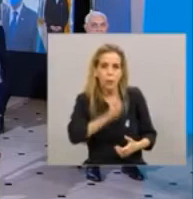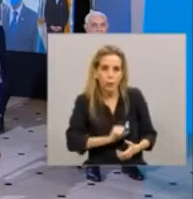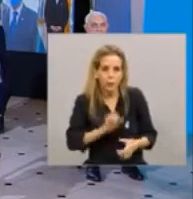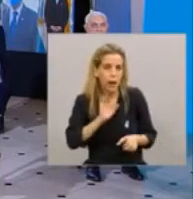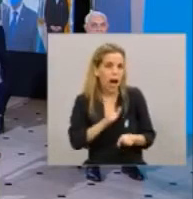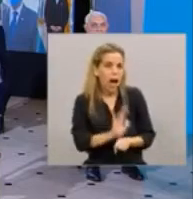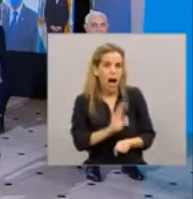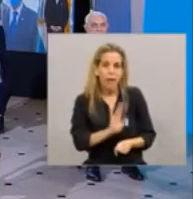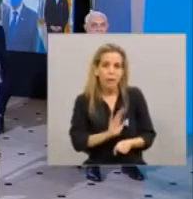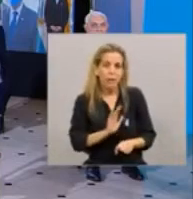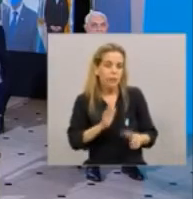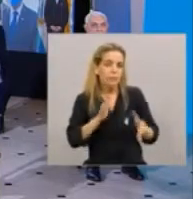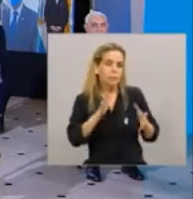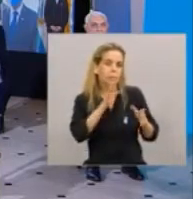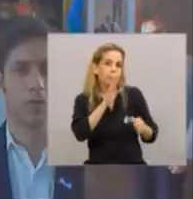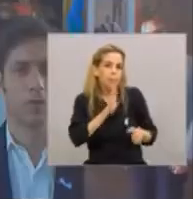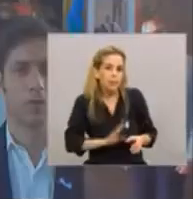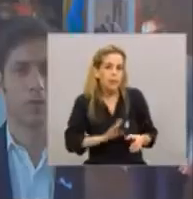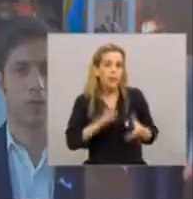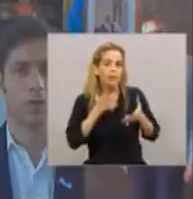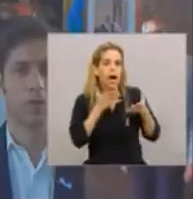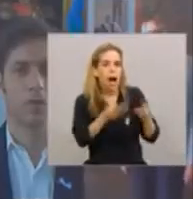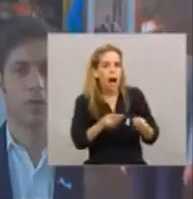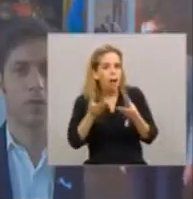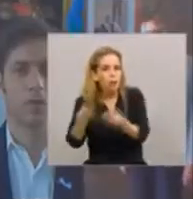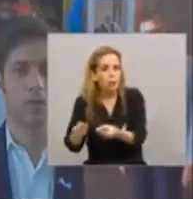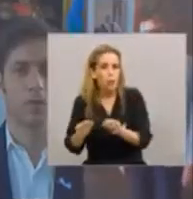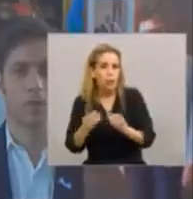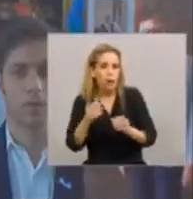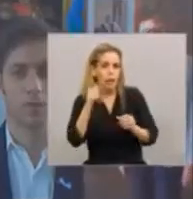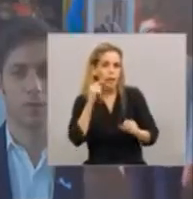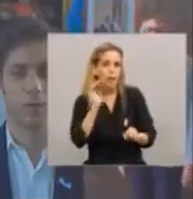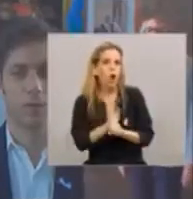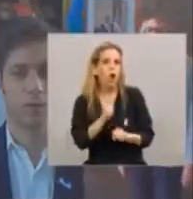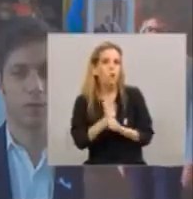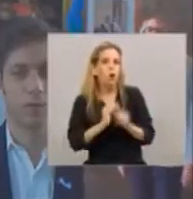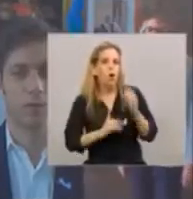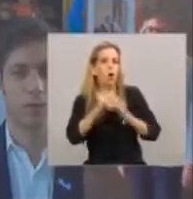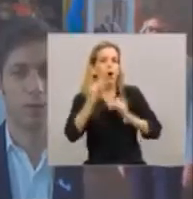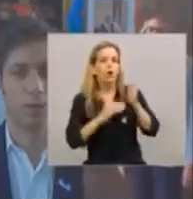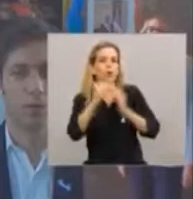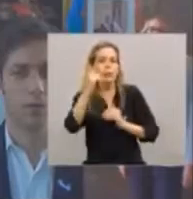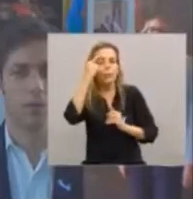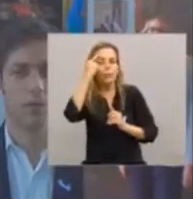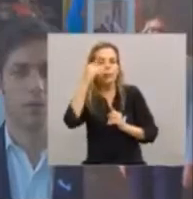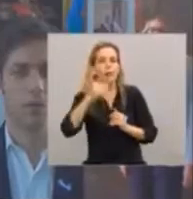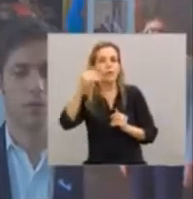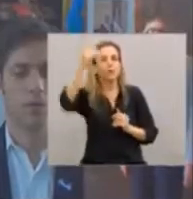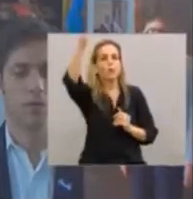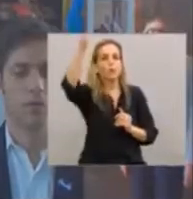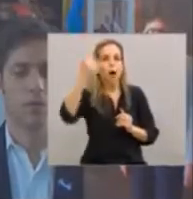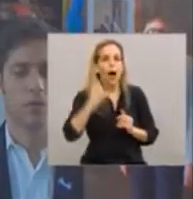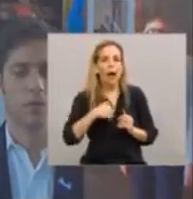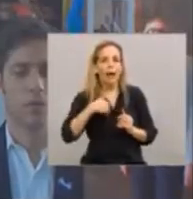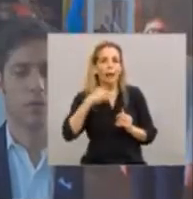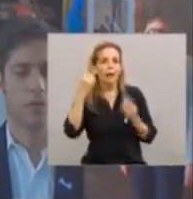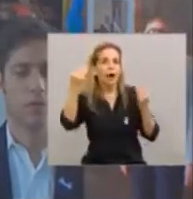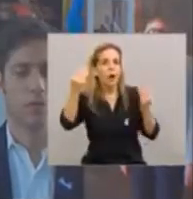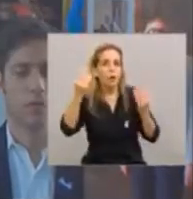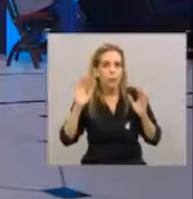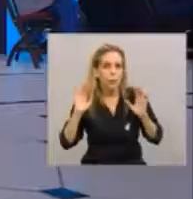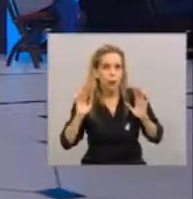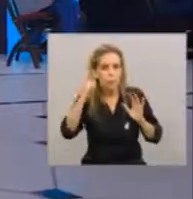y ya ya empezando a reconstruir la argentina del mañana la argentina del mañana tampoco se